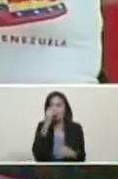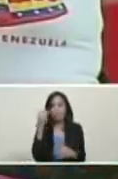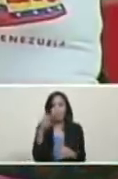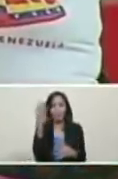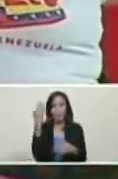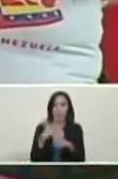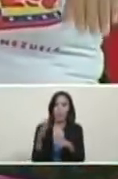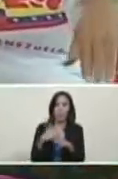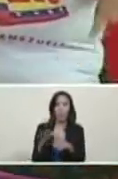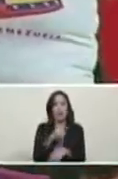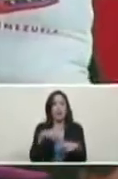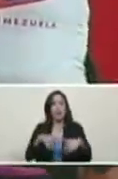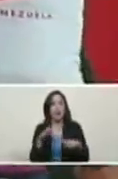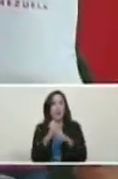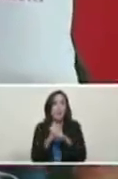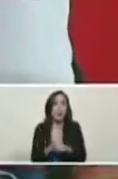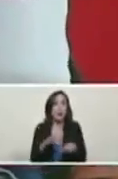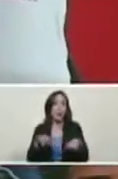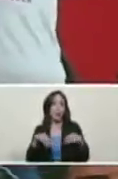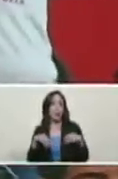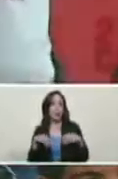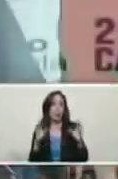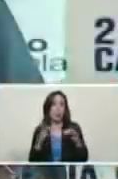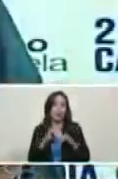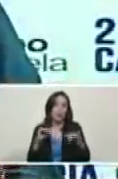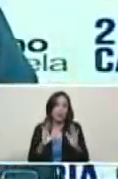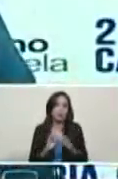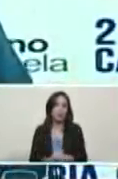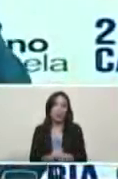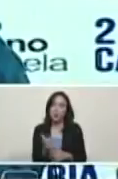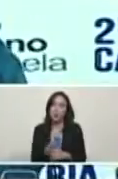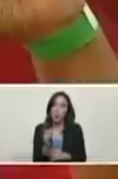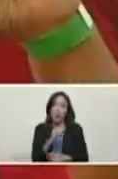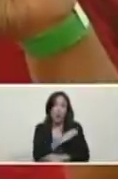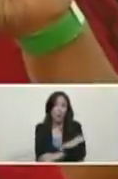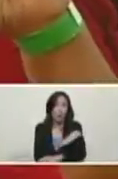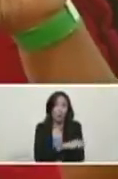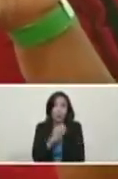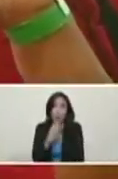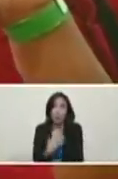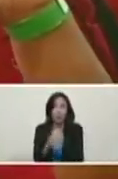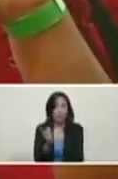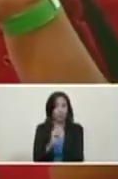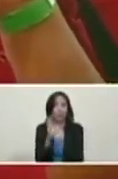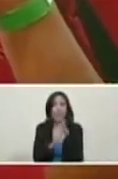No podemos esperar nada bueno de la derecha fascista, nada.